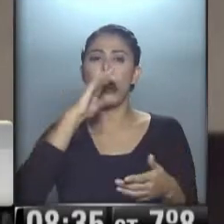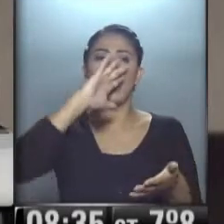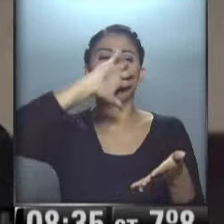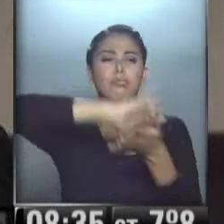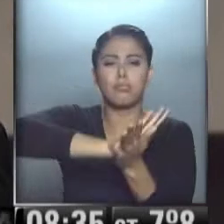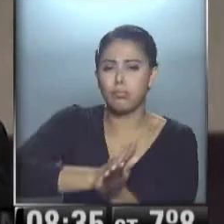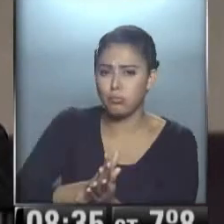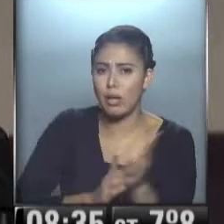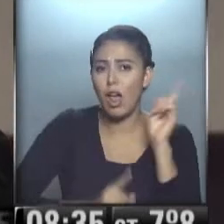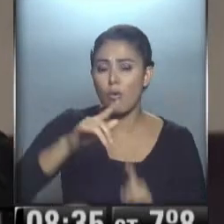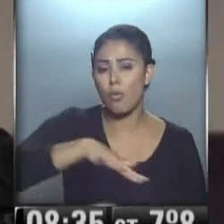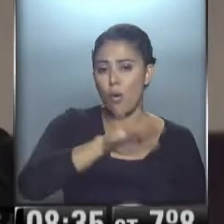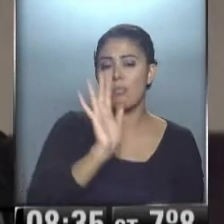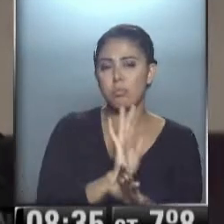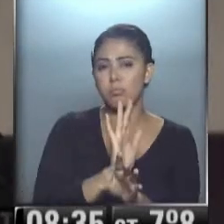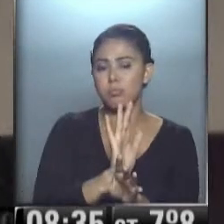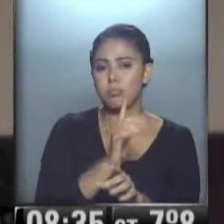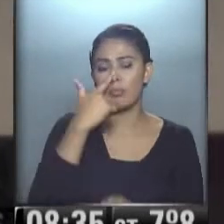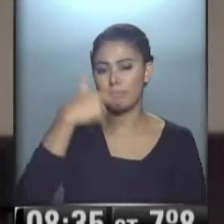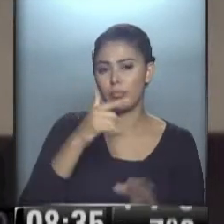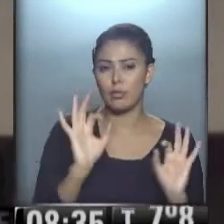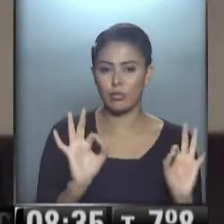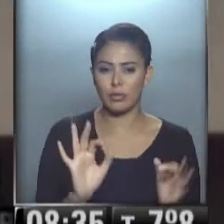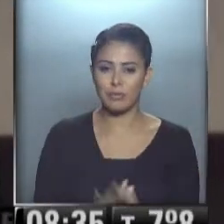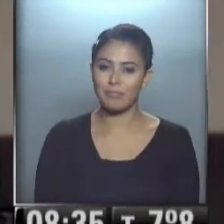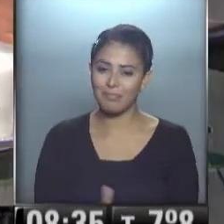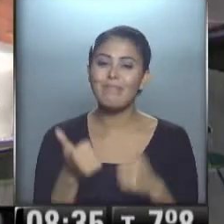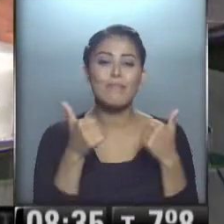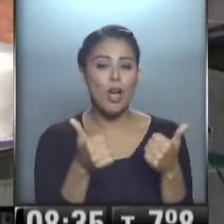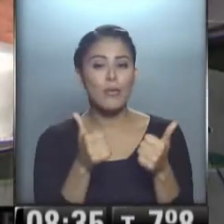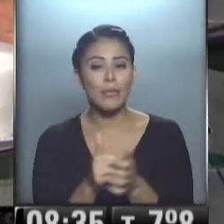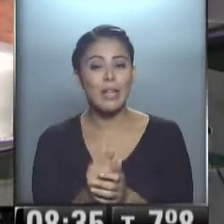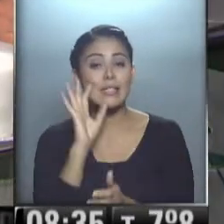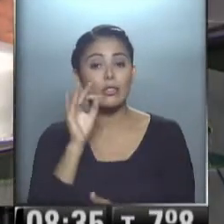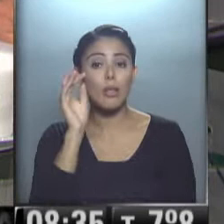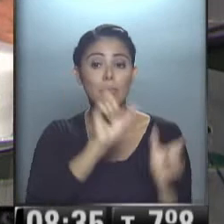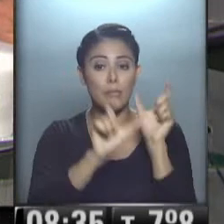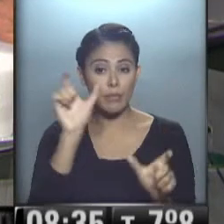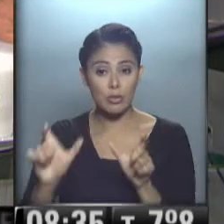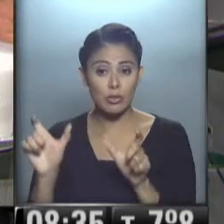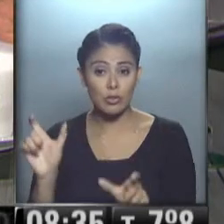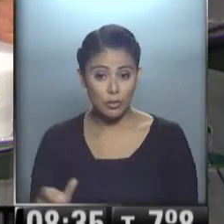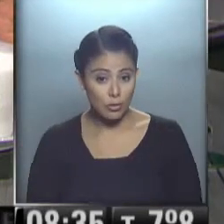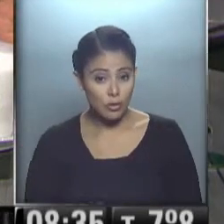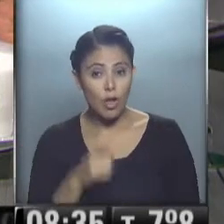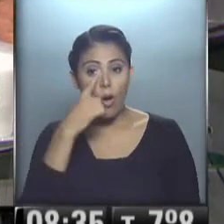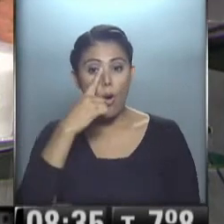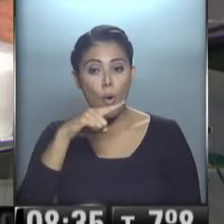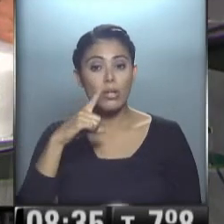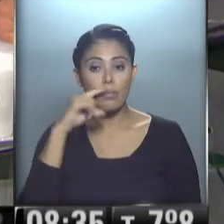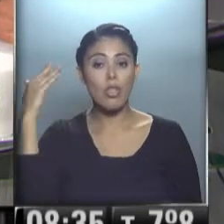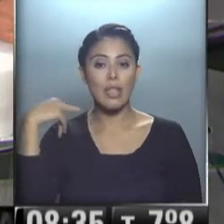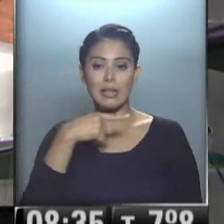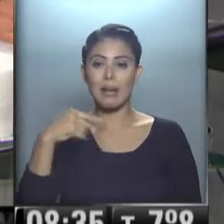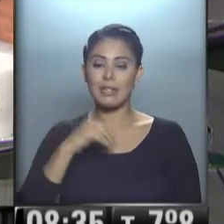en tal lado o en cualquier otro bien raúl los reflejos de la gente quedó porque en estos últimos días entre la semana